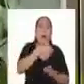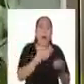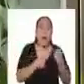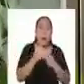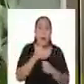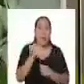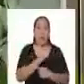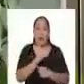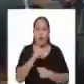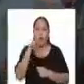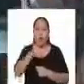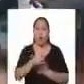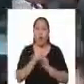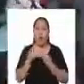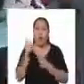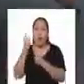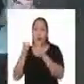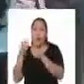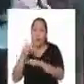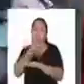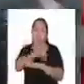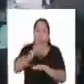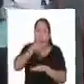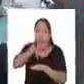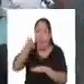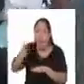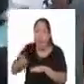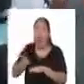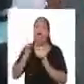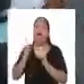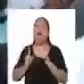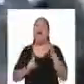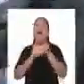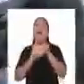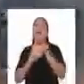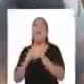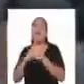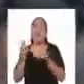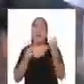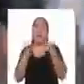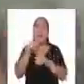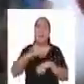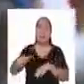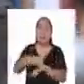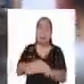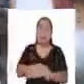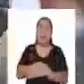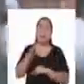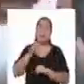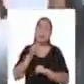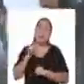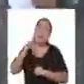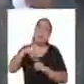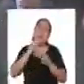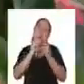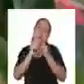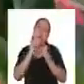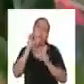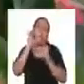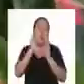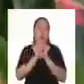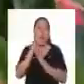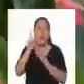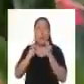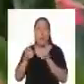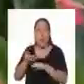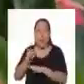el flujo de gente contribuye a que surjan ambulantes, ¿no? Y hay cosas que son bastante lógicas y que tienen que ser resueltas. Por ejemplo, la gente que va a comprar